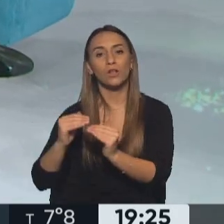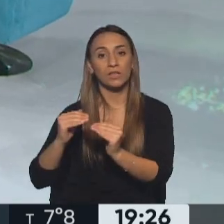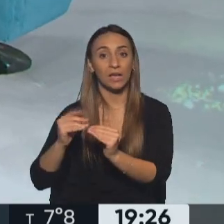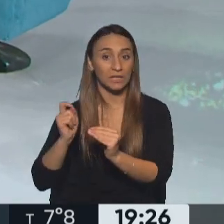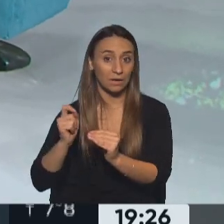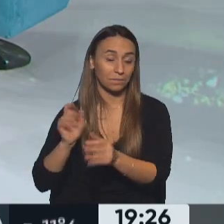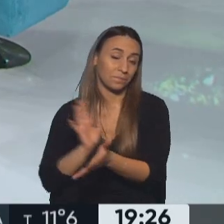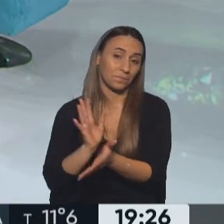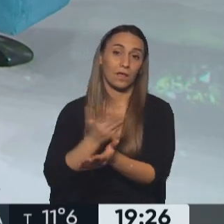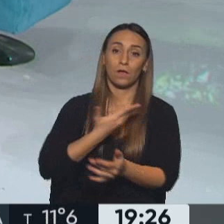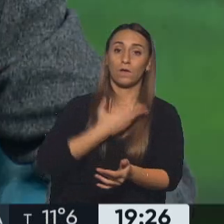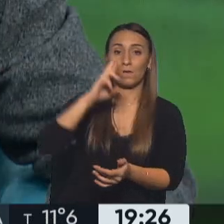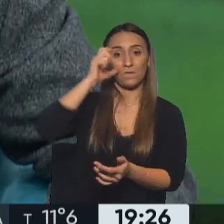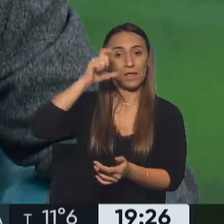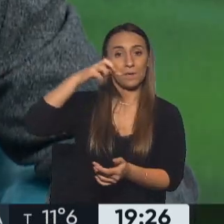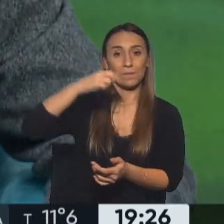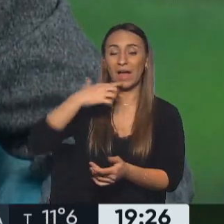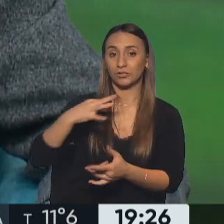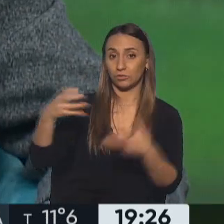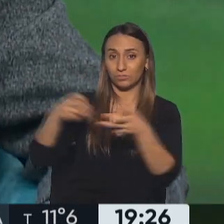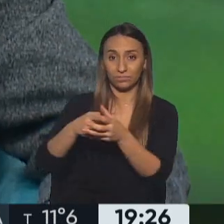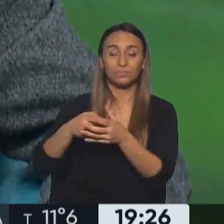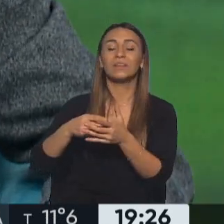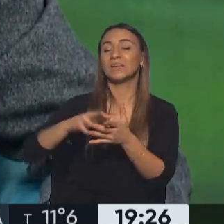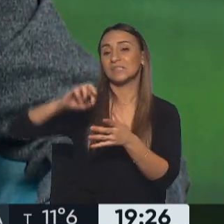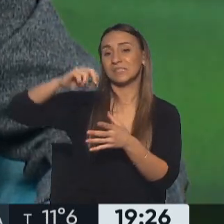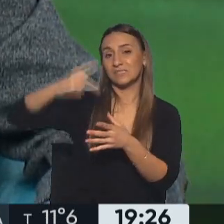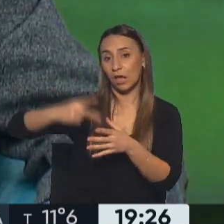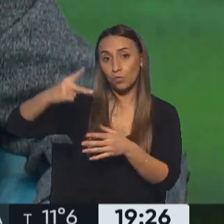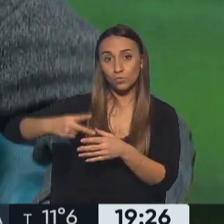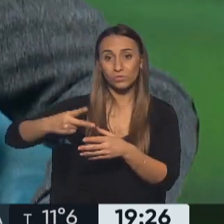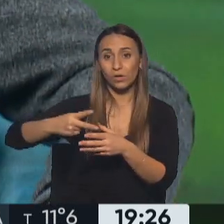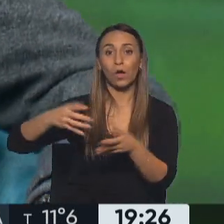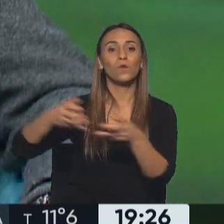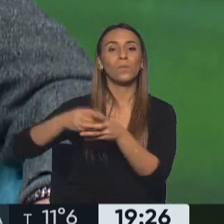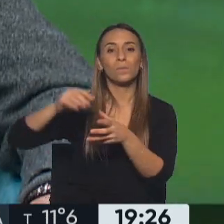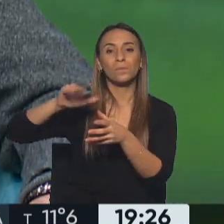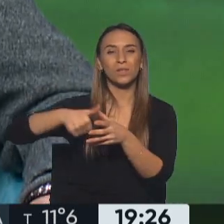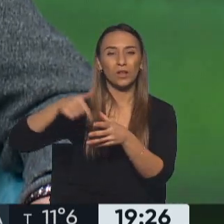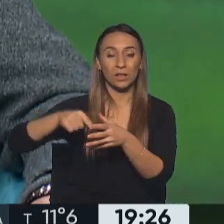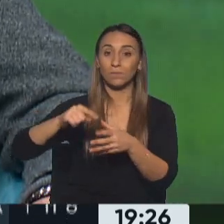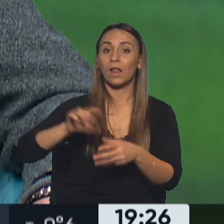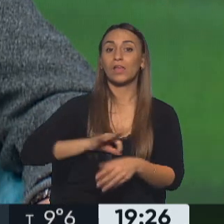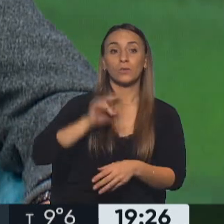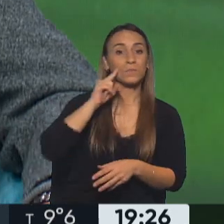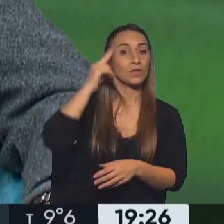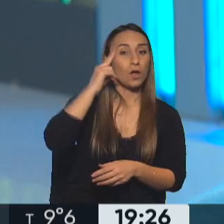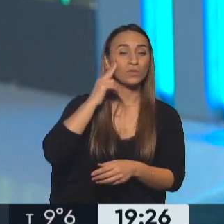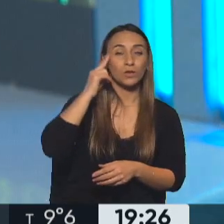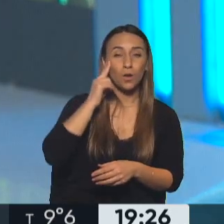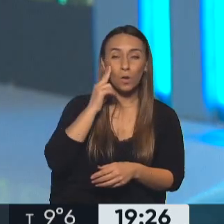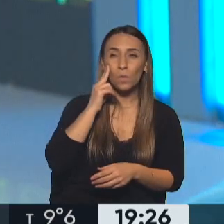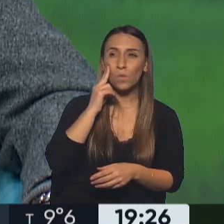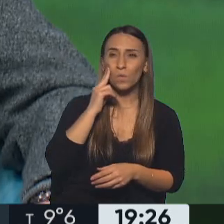quiero una segunda minoría que inclusiva bien se ha salido segunda en las elecciones presidenciales de 1980